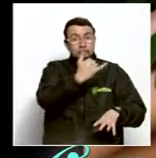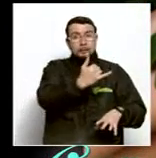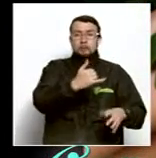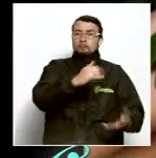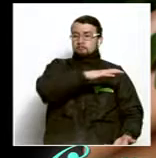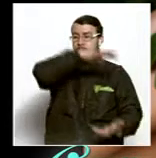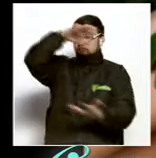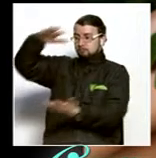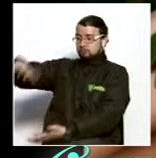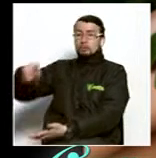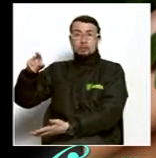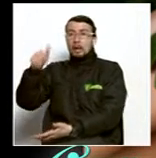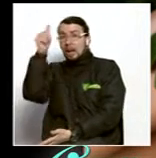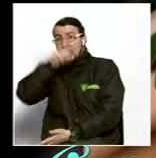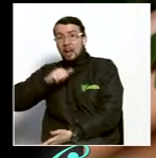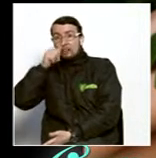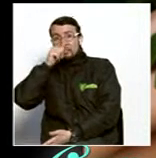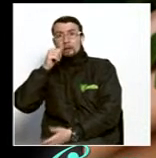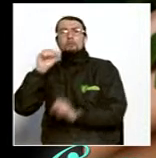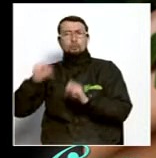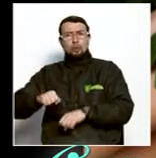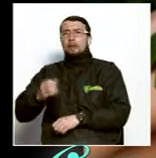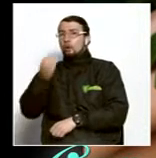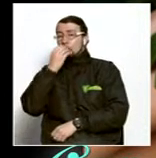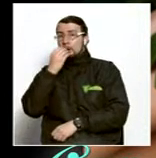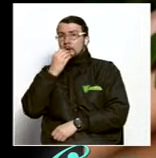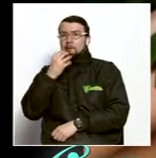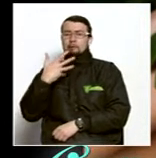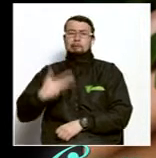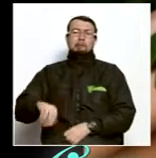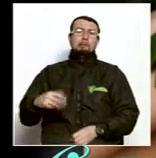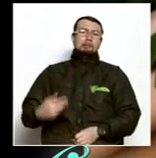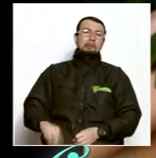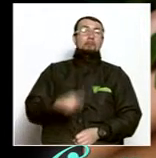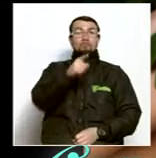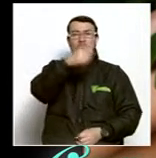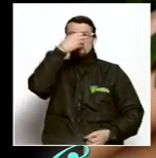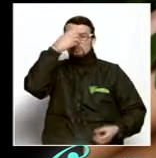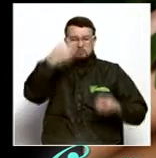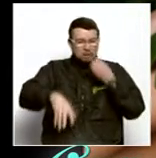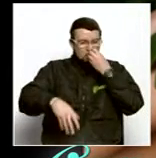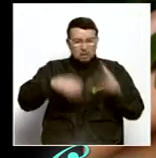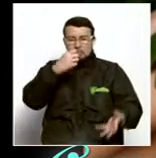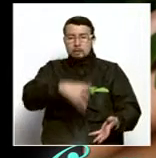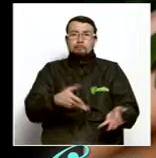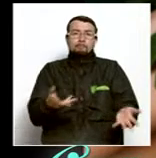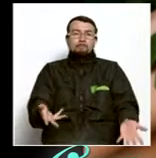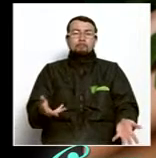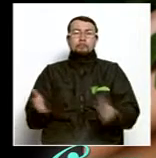Entonces es la reflexión de vida. Yo quiero compartir este programa hoy con dos invitados.